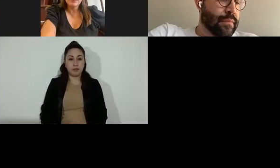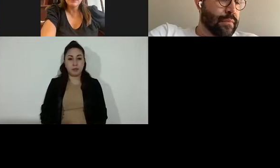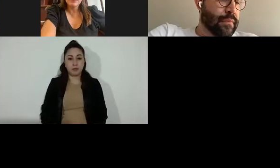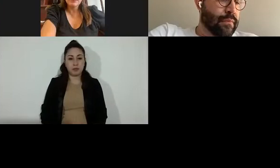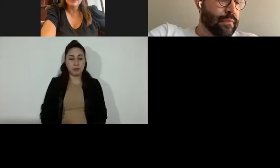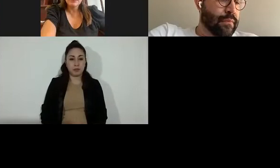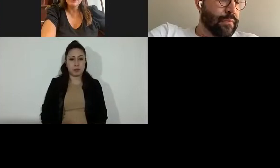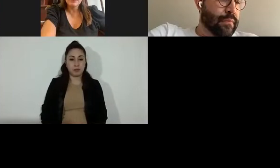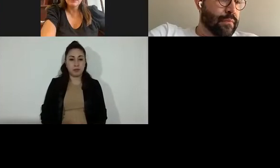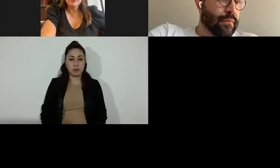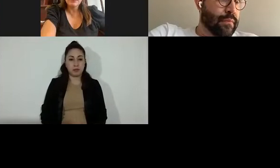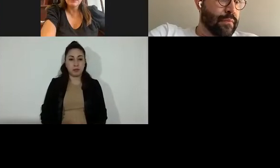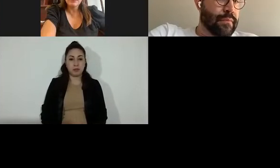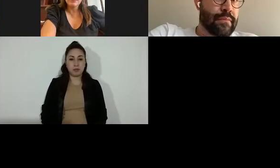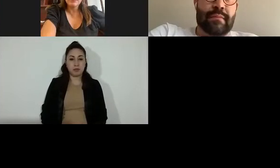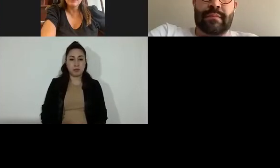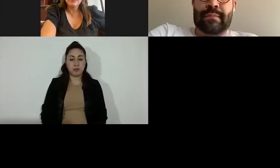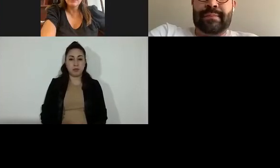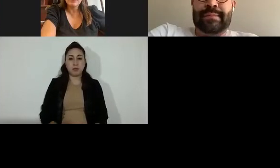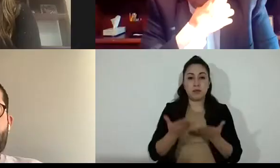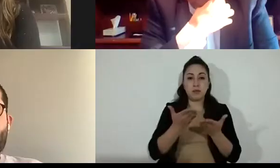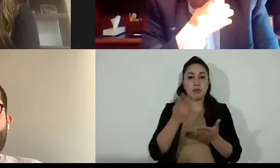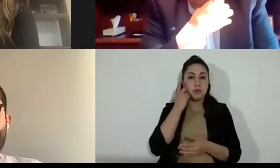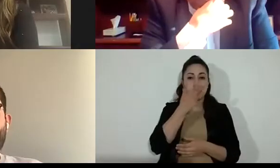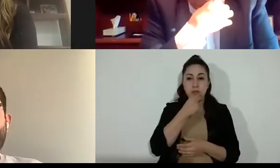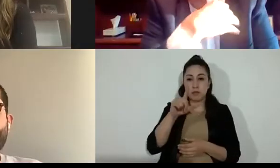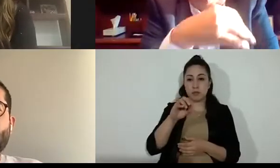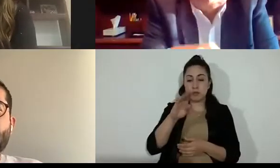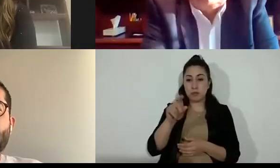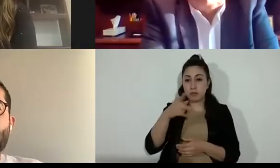Muchas gracias, diputado Gaviño. Diputado Lobo iba a tomar la palabra.